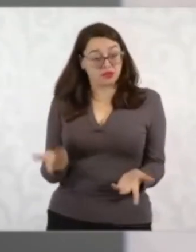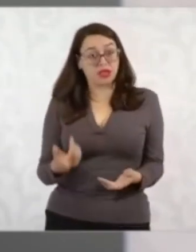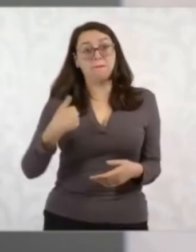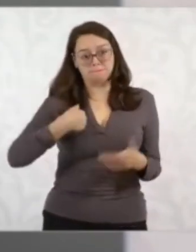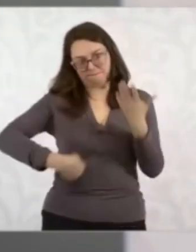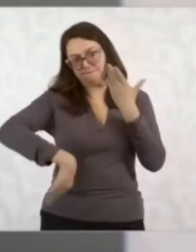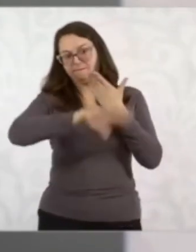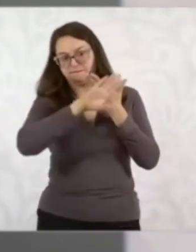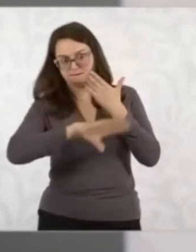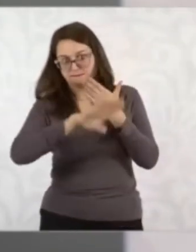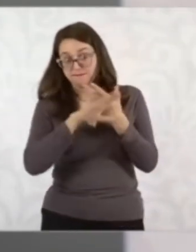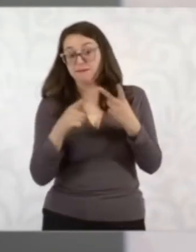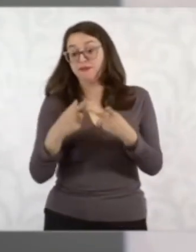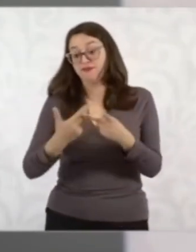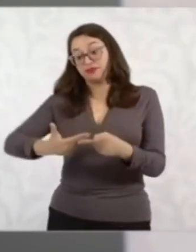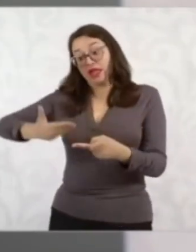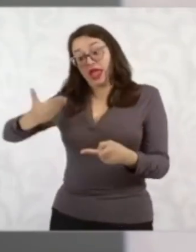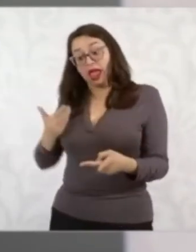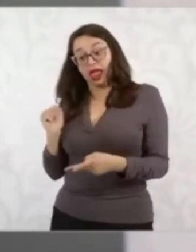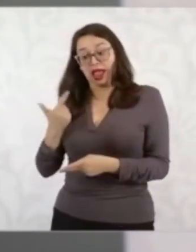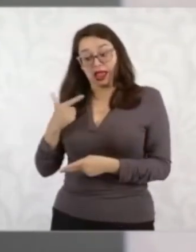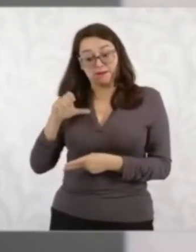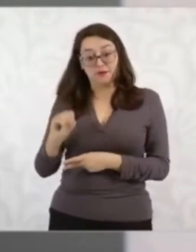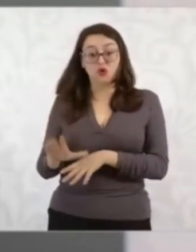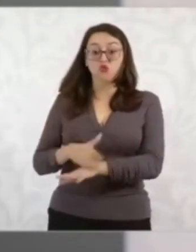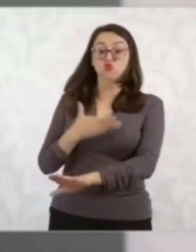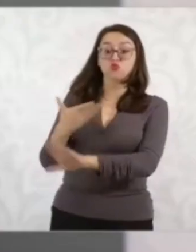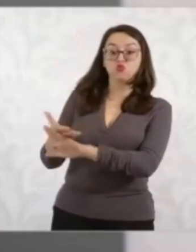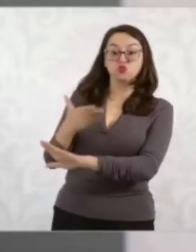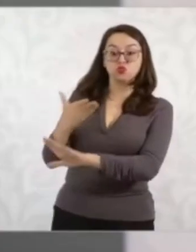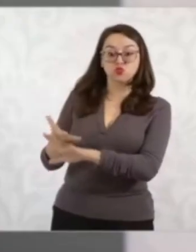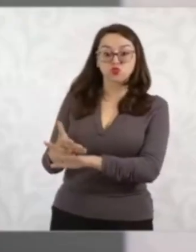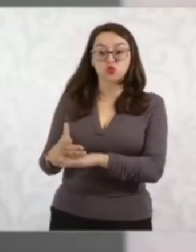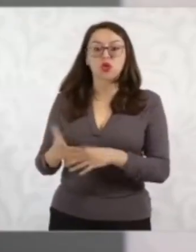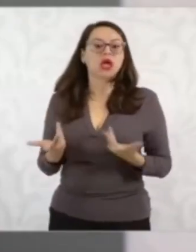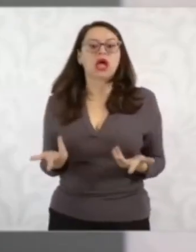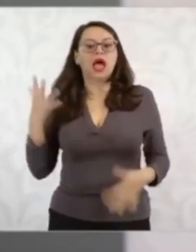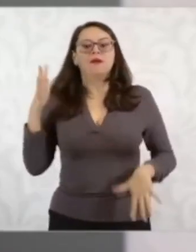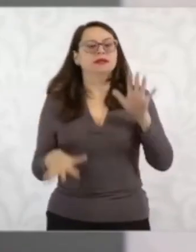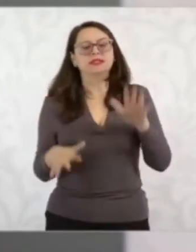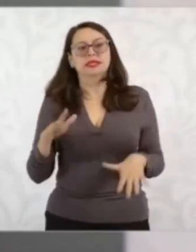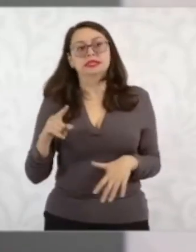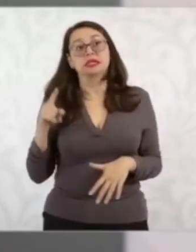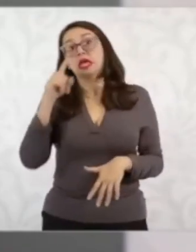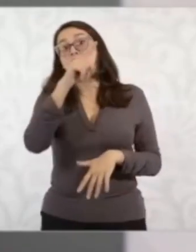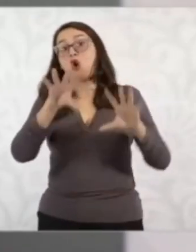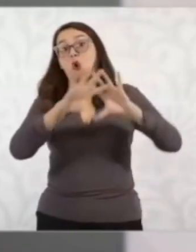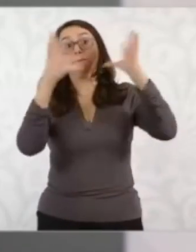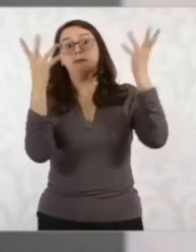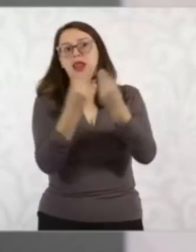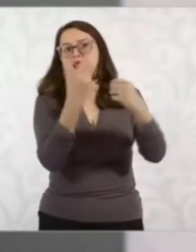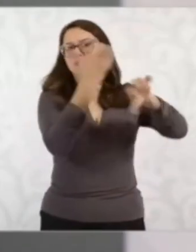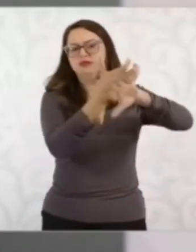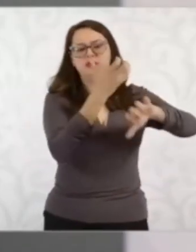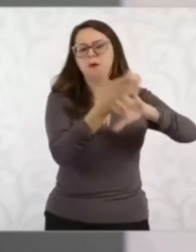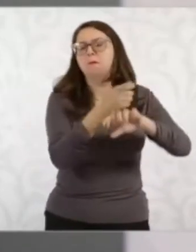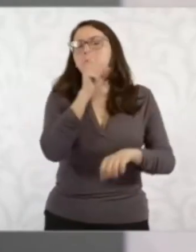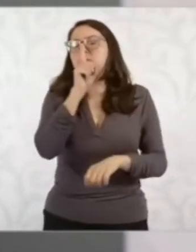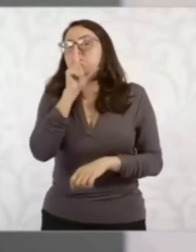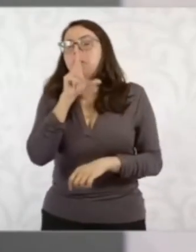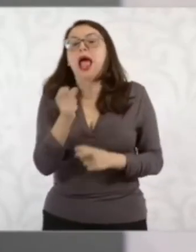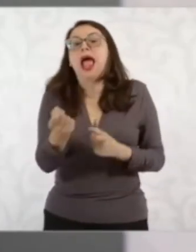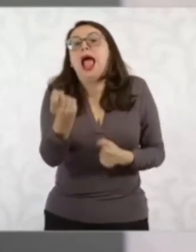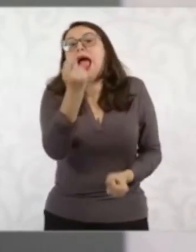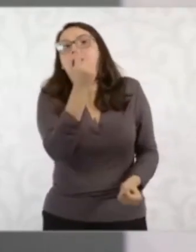Obrador, y no necesariamente es el gobierno de los Estados Unidos, sino algunas personas o personas